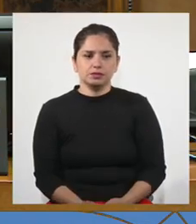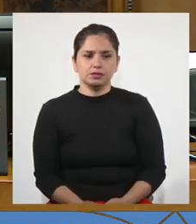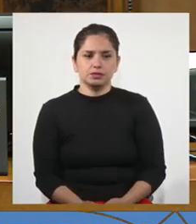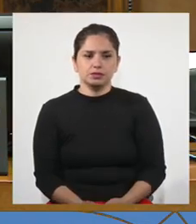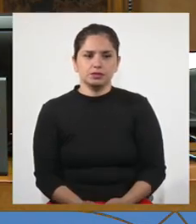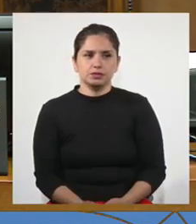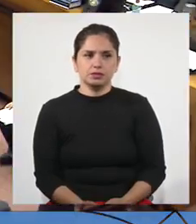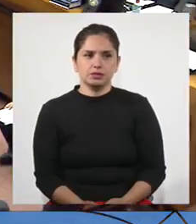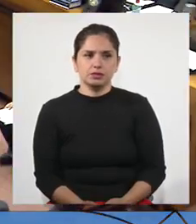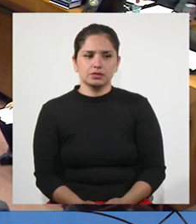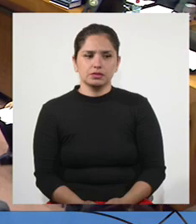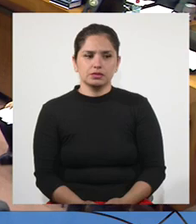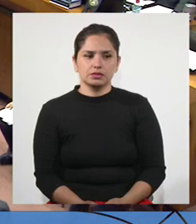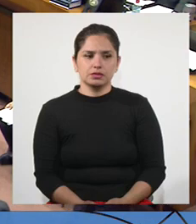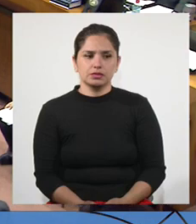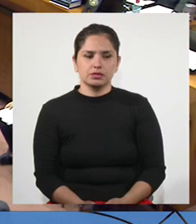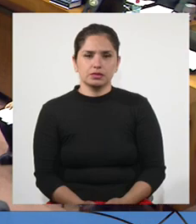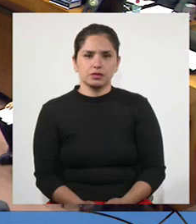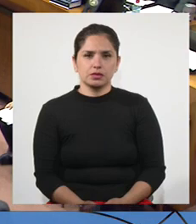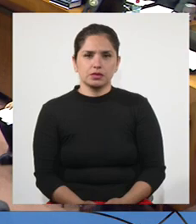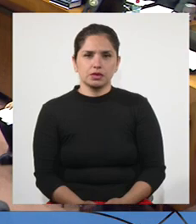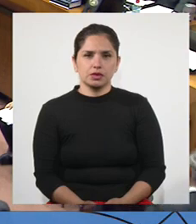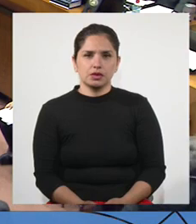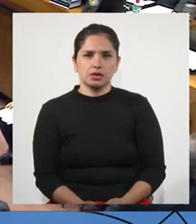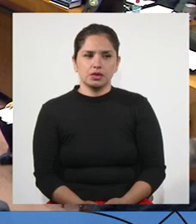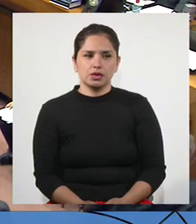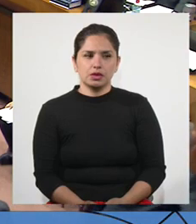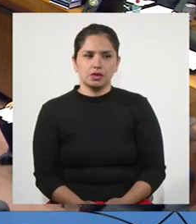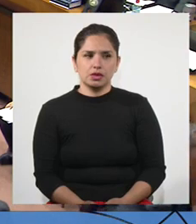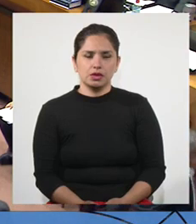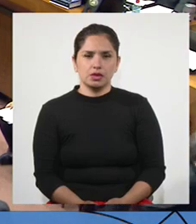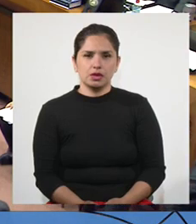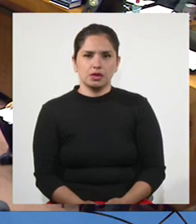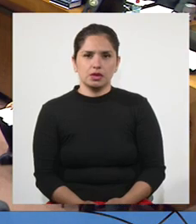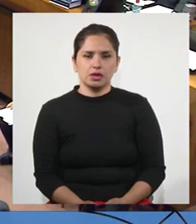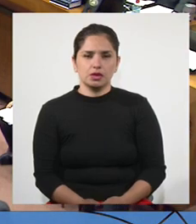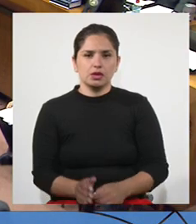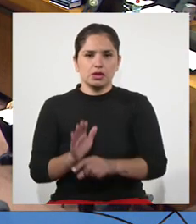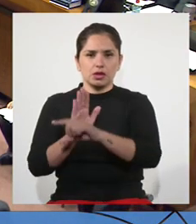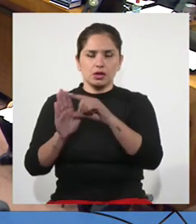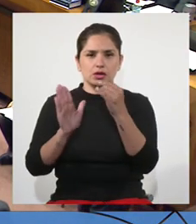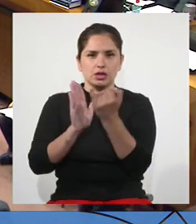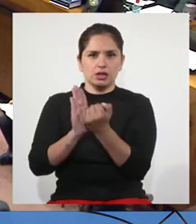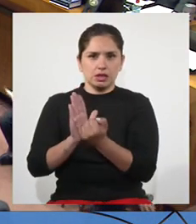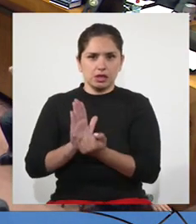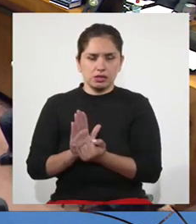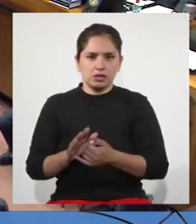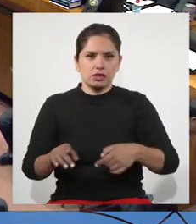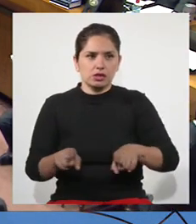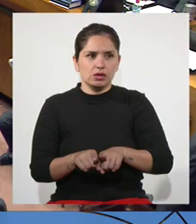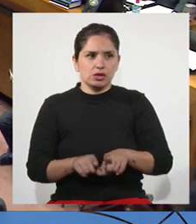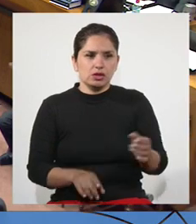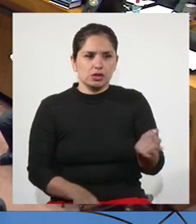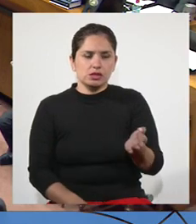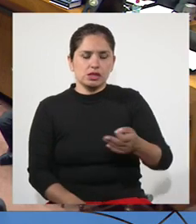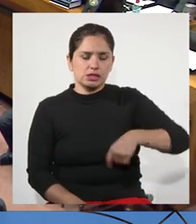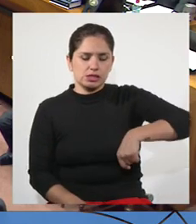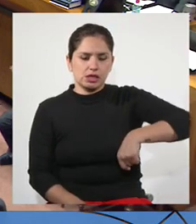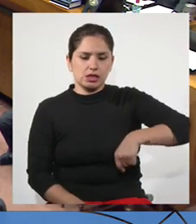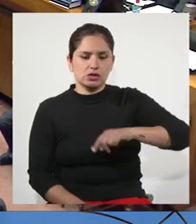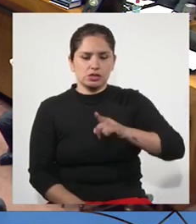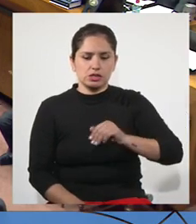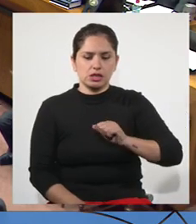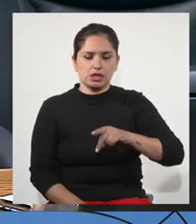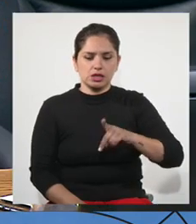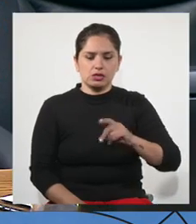Senadora Proboste, tratemos de ir terminando esto, senadora. Sobre el punto, era una de nuestras indicaciones, porque tal como lo dice el senador Sandoval, respecto